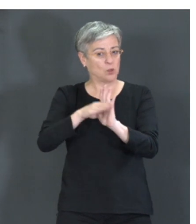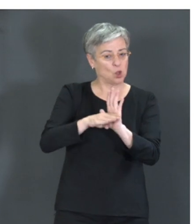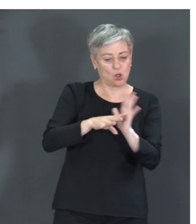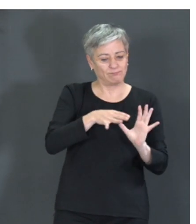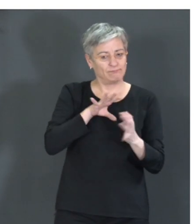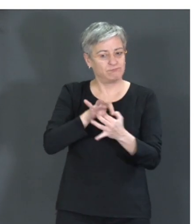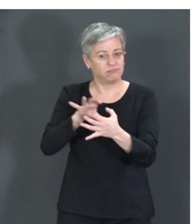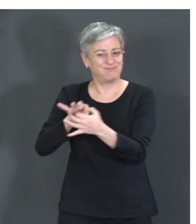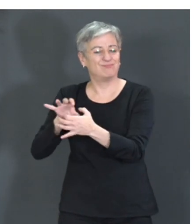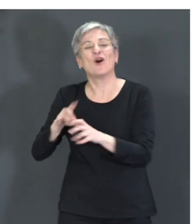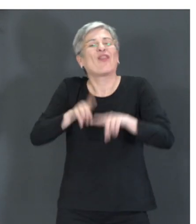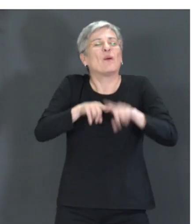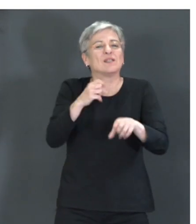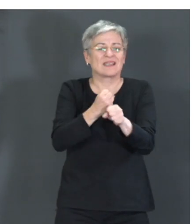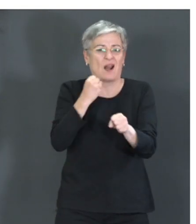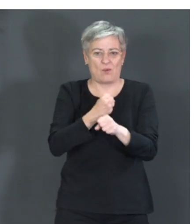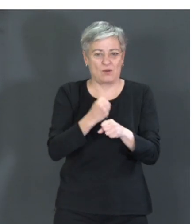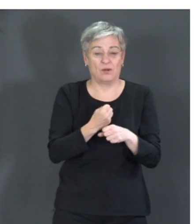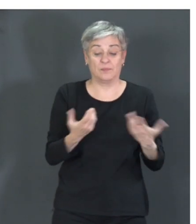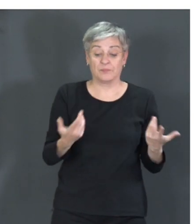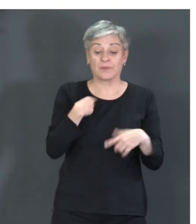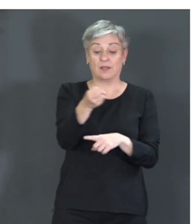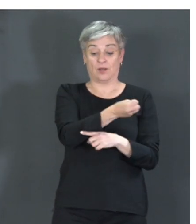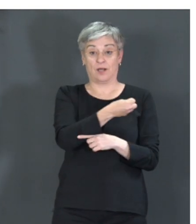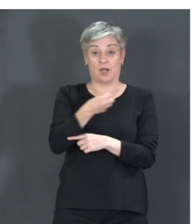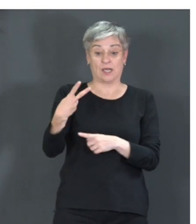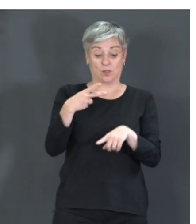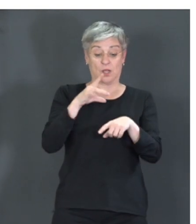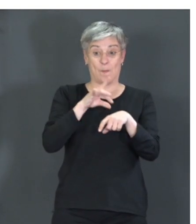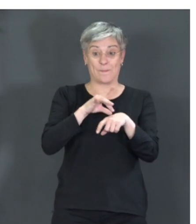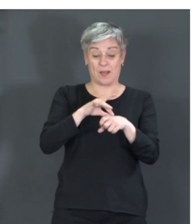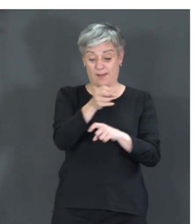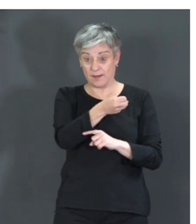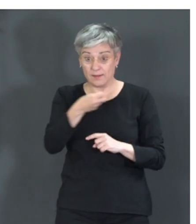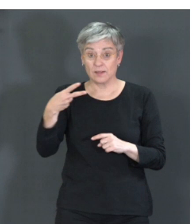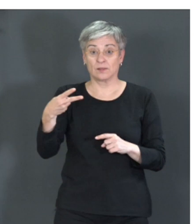otros, ¿vale? Y como resultado de ese reconocimiento médico,